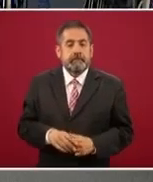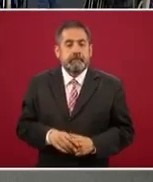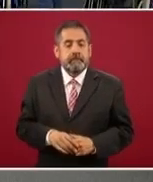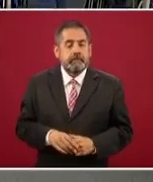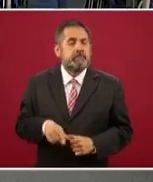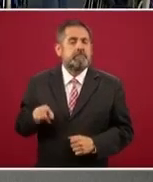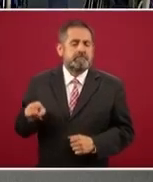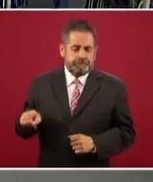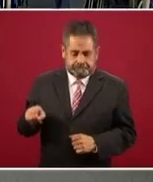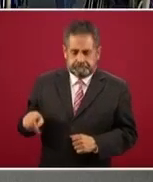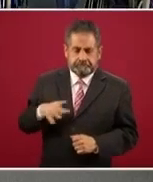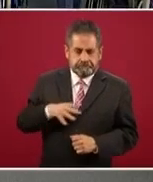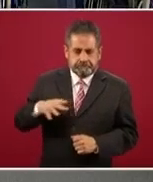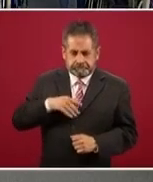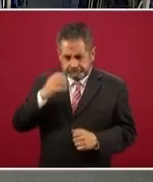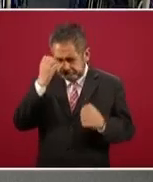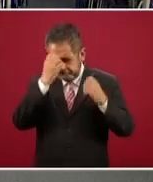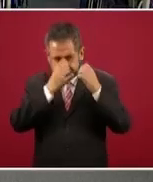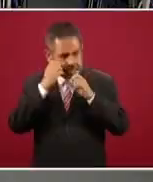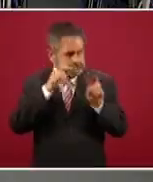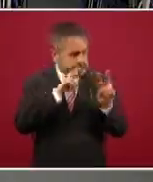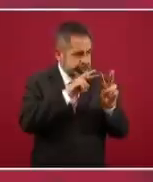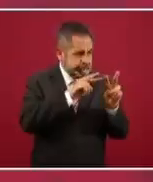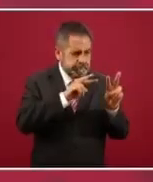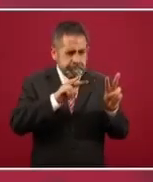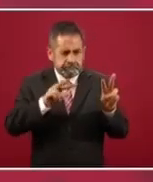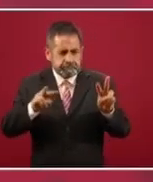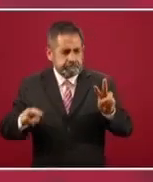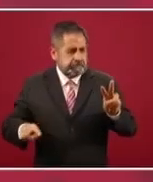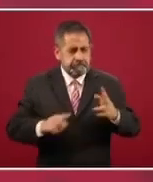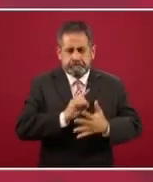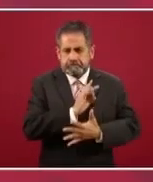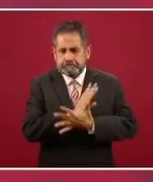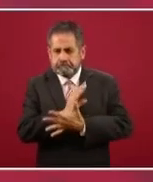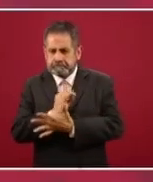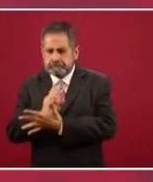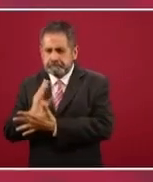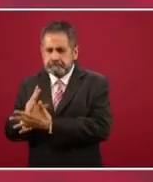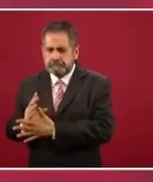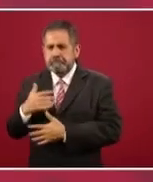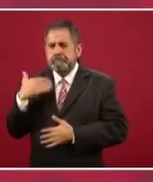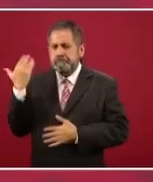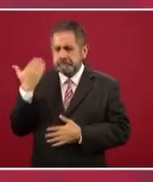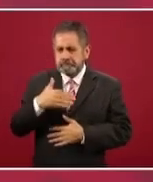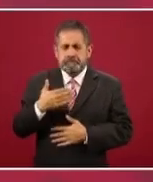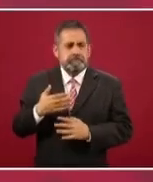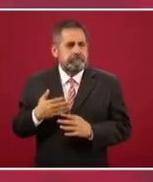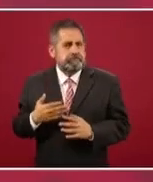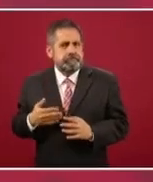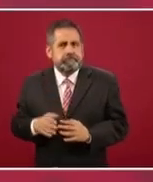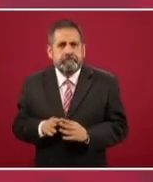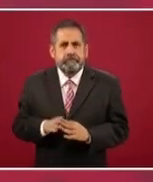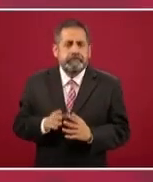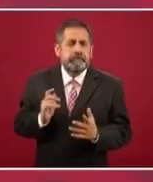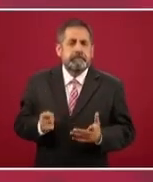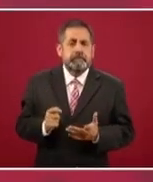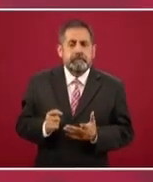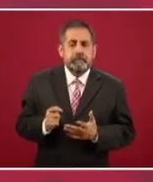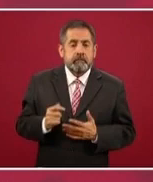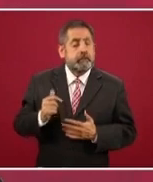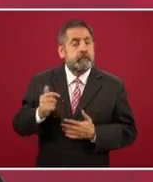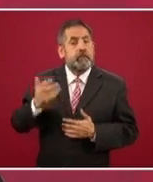Él tiene un buen diagnóstico de cómo ha